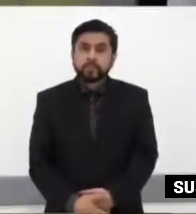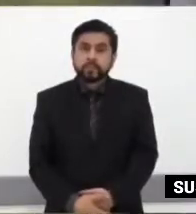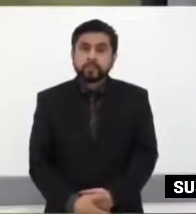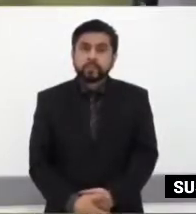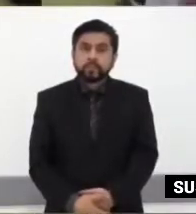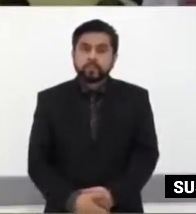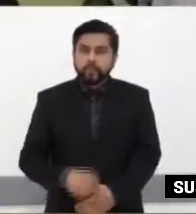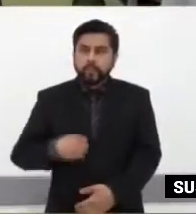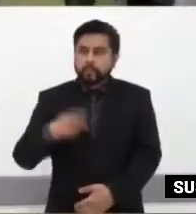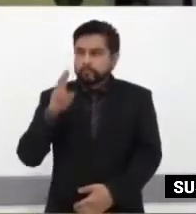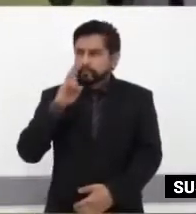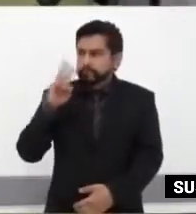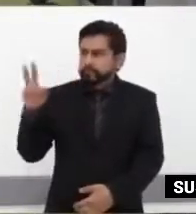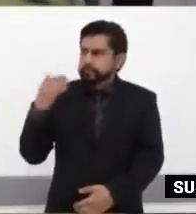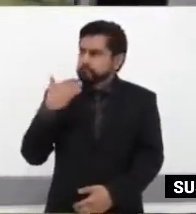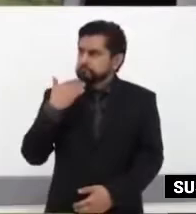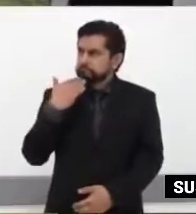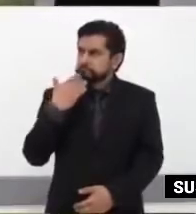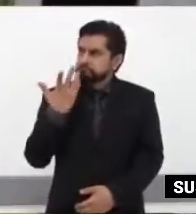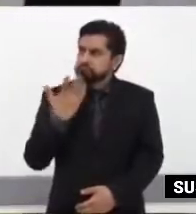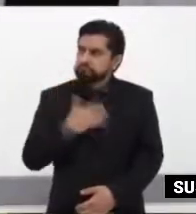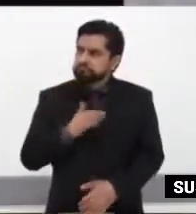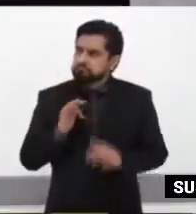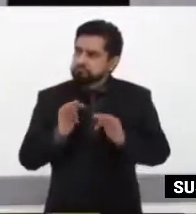Y se ven cómodos, muy cómodos.